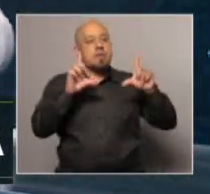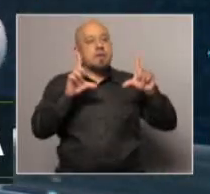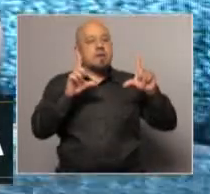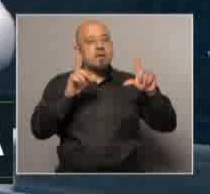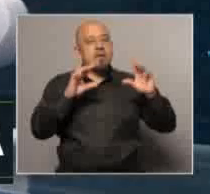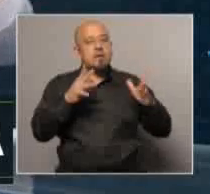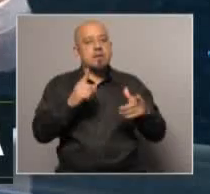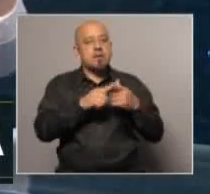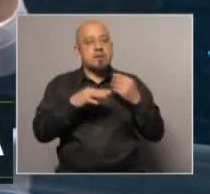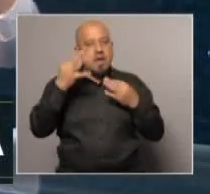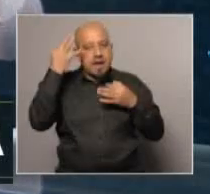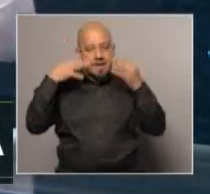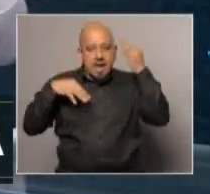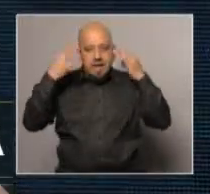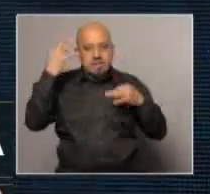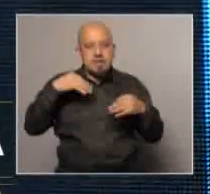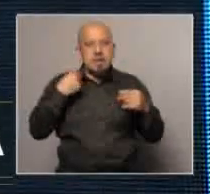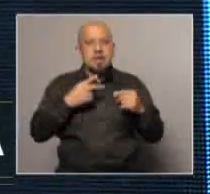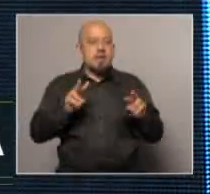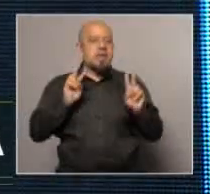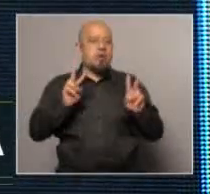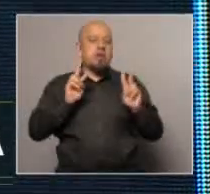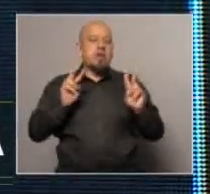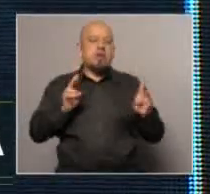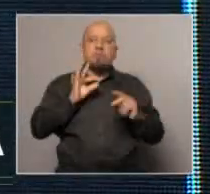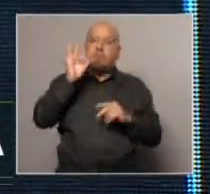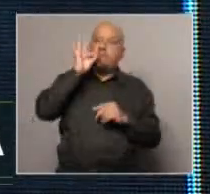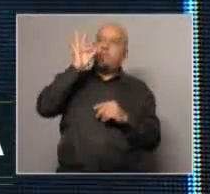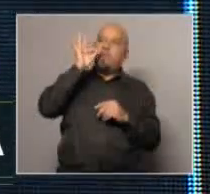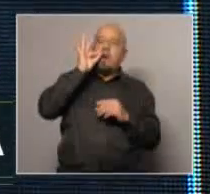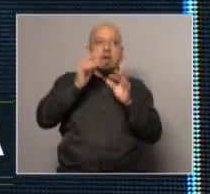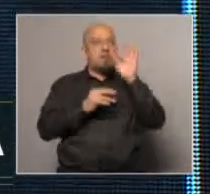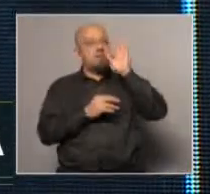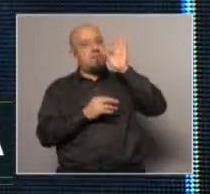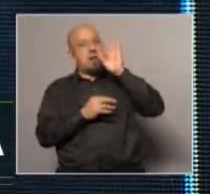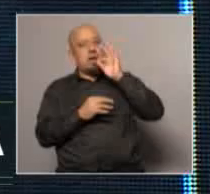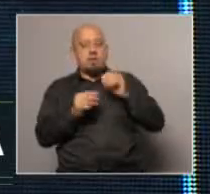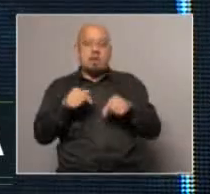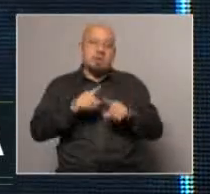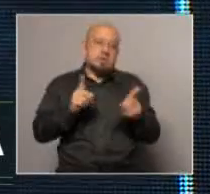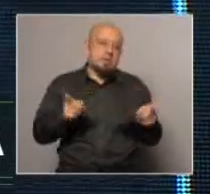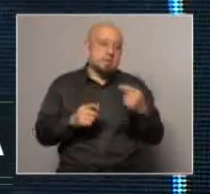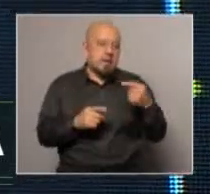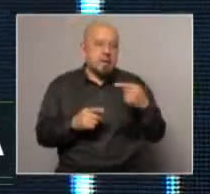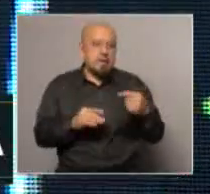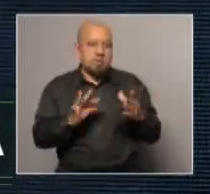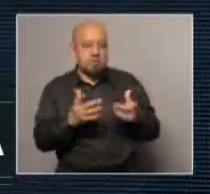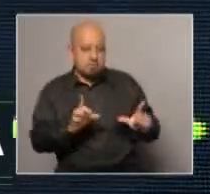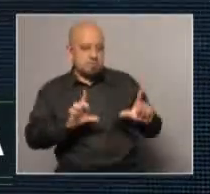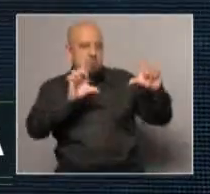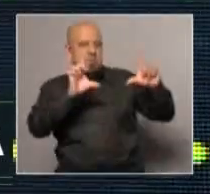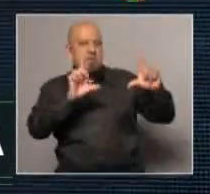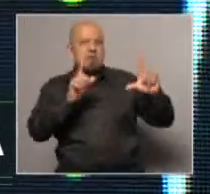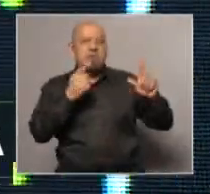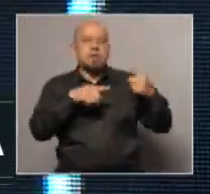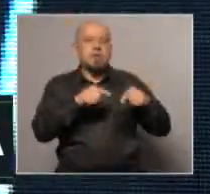de las rastas, de los hippies, asociando algo que siempre se vio como algo negativo, como tan dañino como la heroína.